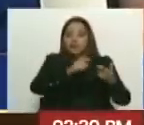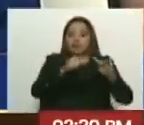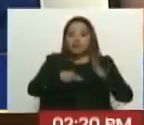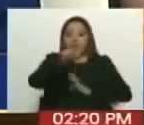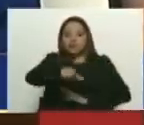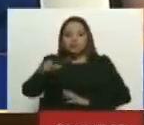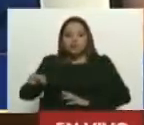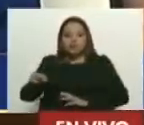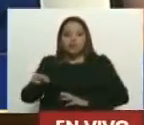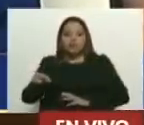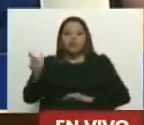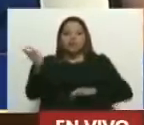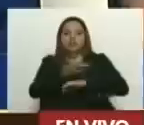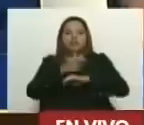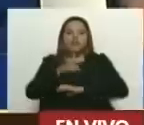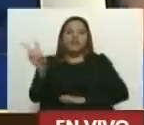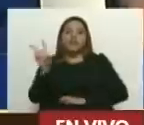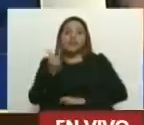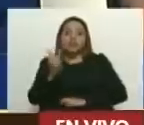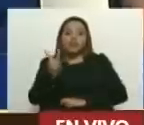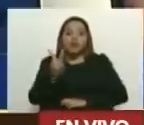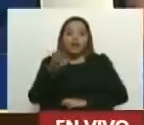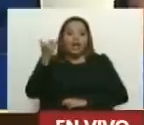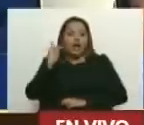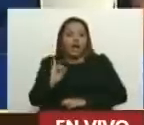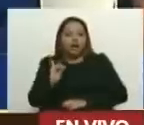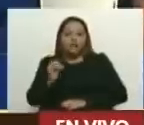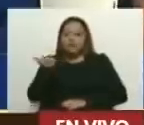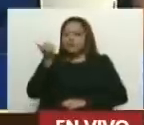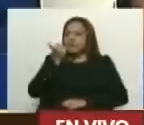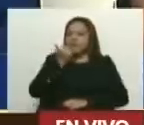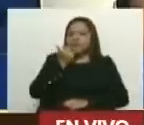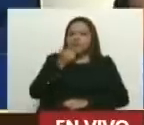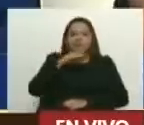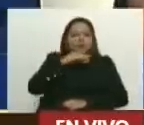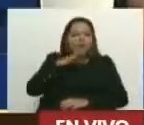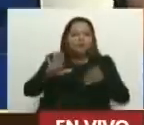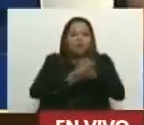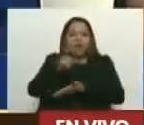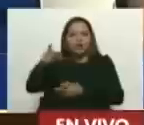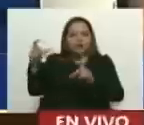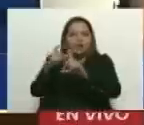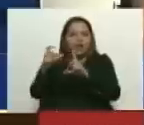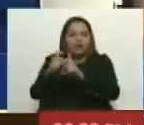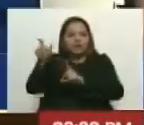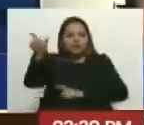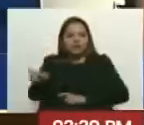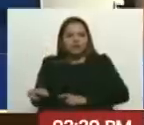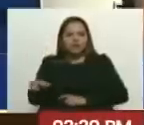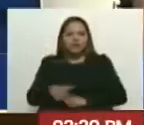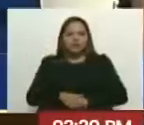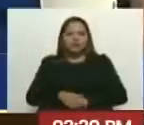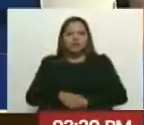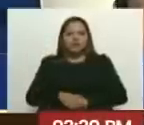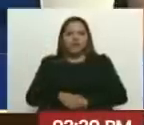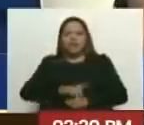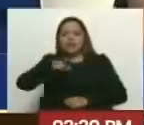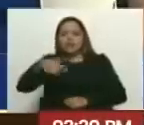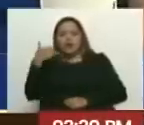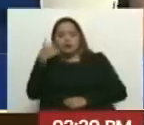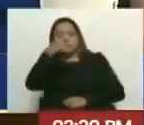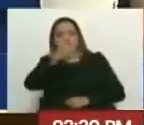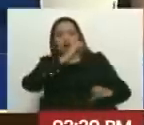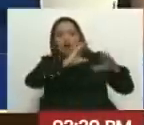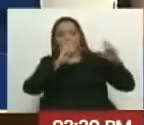del Estado venezolano indignados por esta acción de este sujeto, comunicándose con nosotros de manera